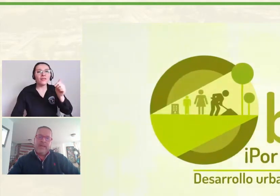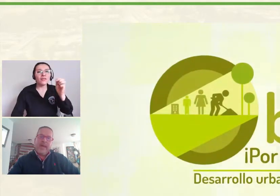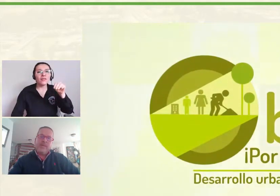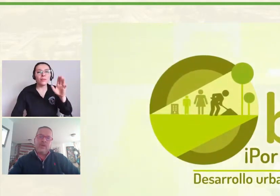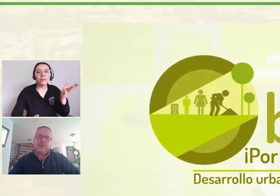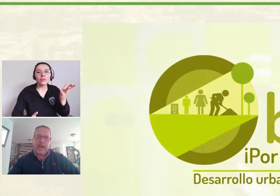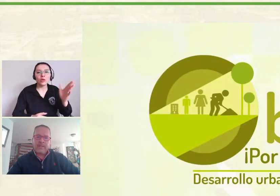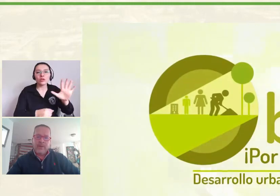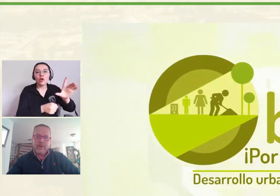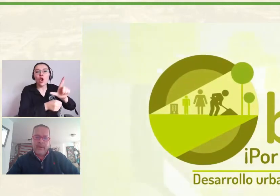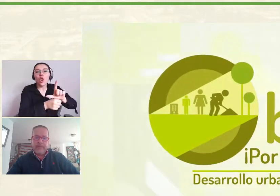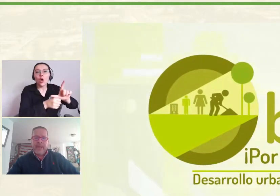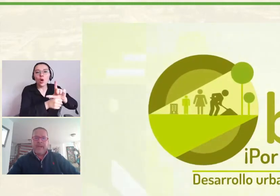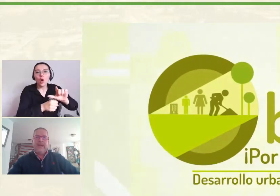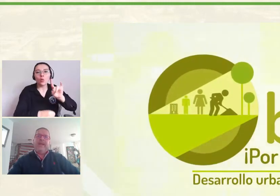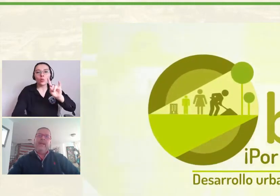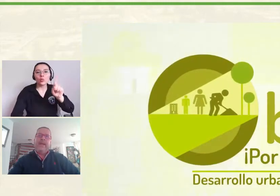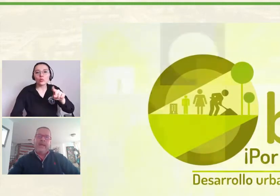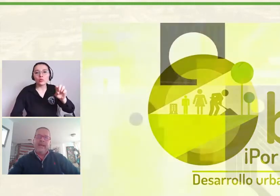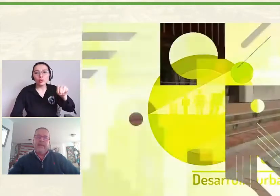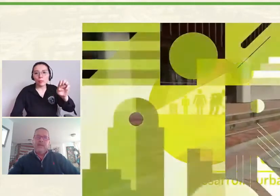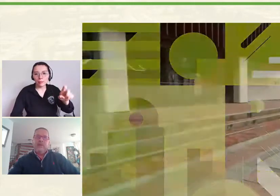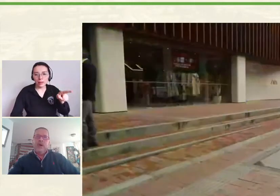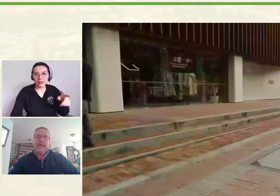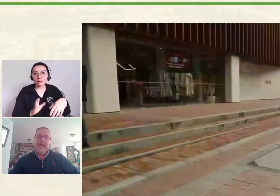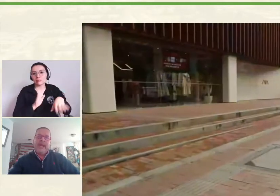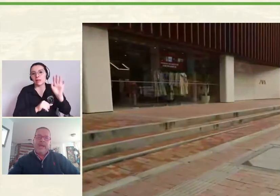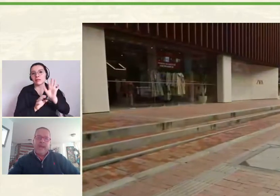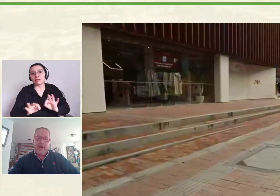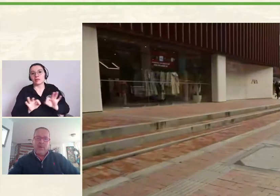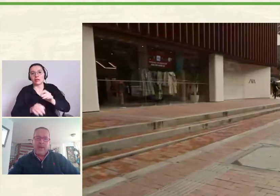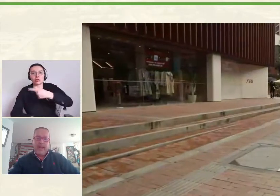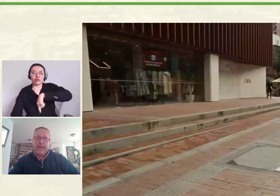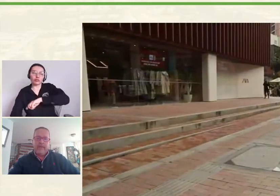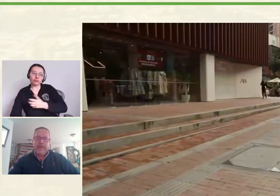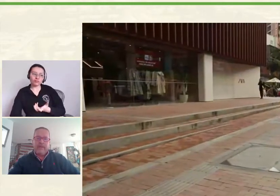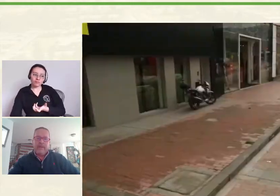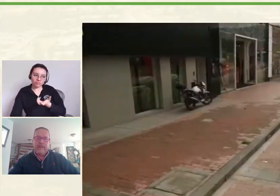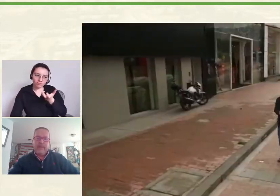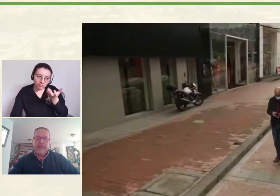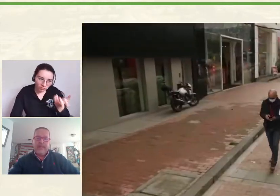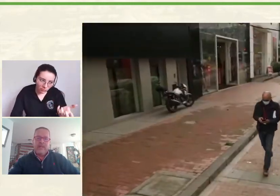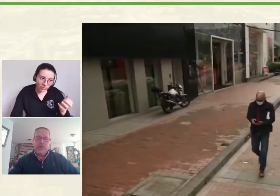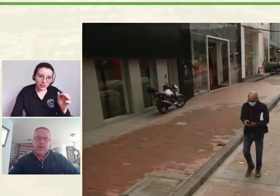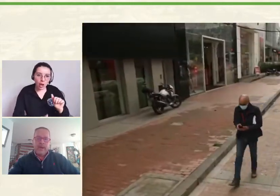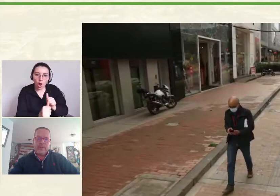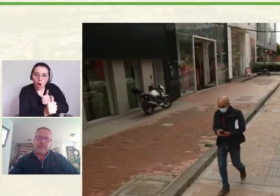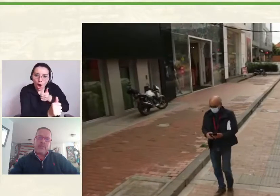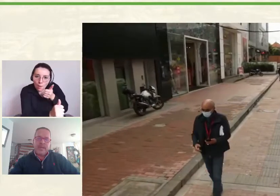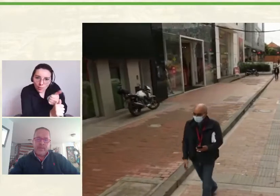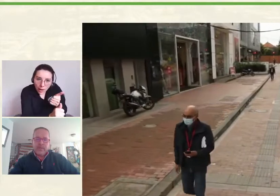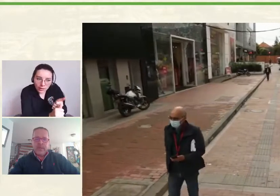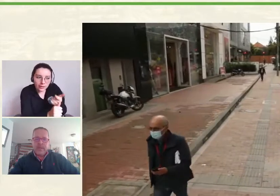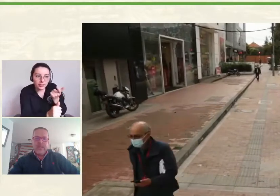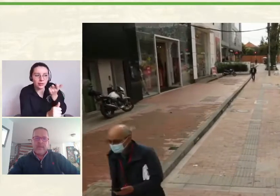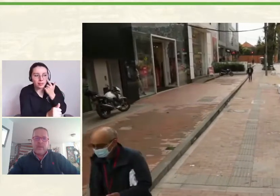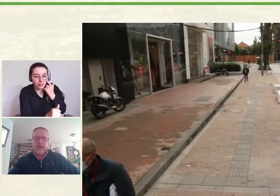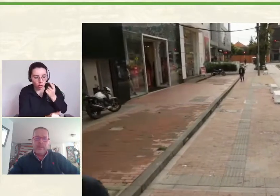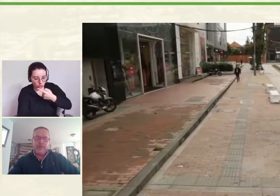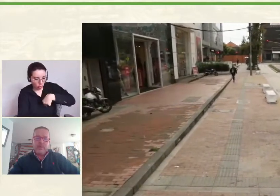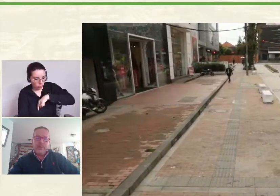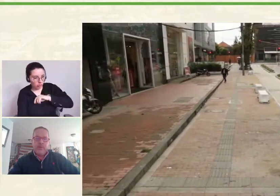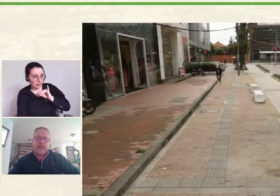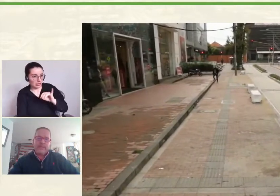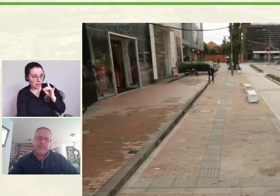comunidad, darle su espacio, darle toda la compañía frente al tema del IDU, que los escuchemos y que